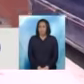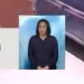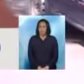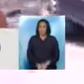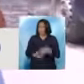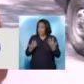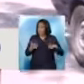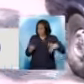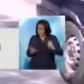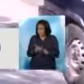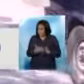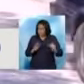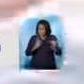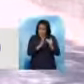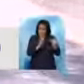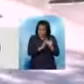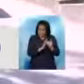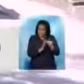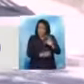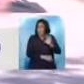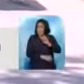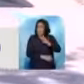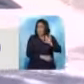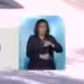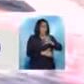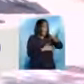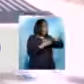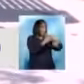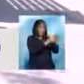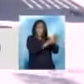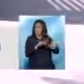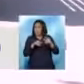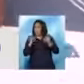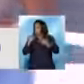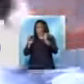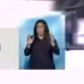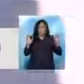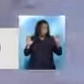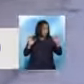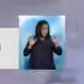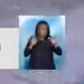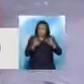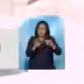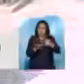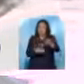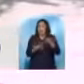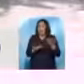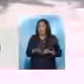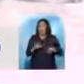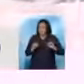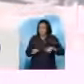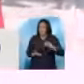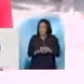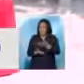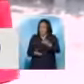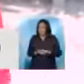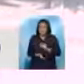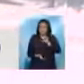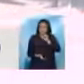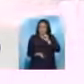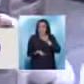Bueno, ya estamos llegando a la casa de Evangelina. Todo el barrio, todo el mundo desde todas partes están viniendo para poder comprar su